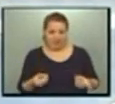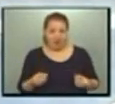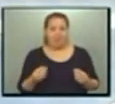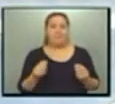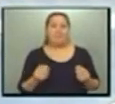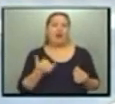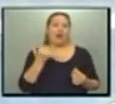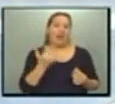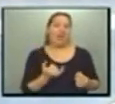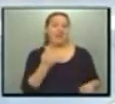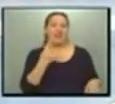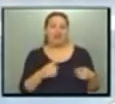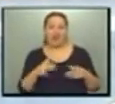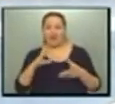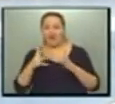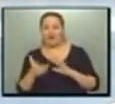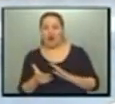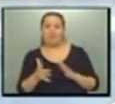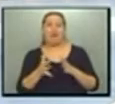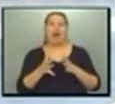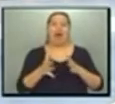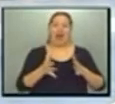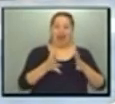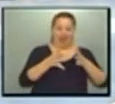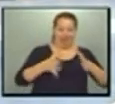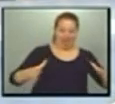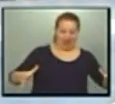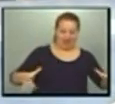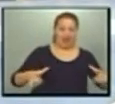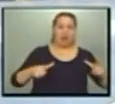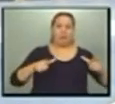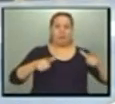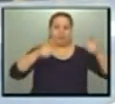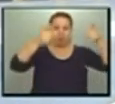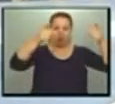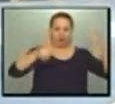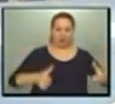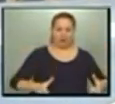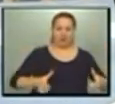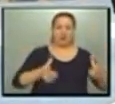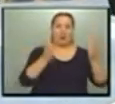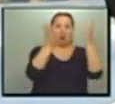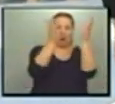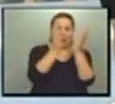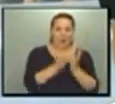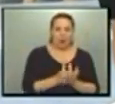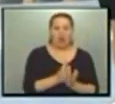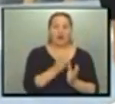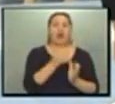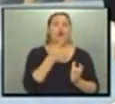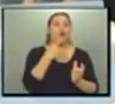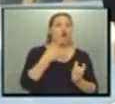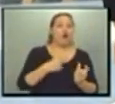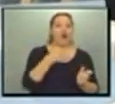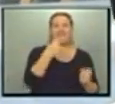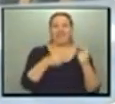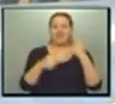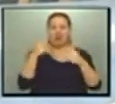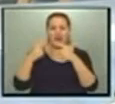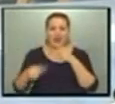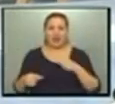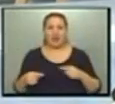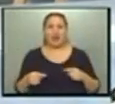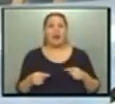diferentes modelos. Hay anchos, hay con pata de elefante, achupinados, de diferentes colores. La verdad que es... ¿Con